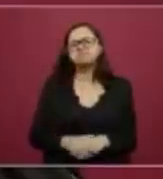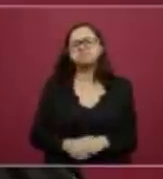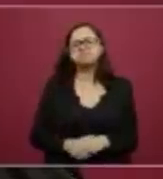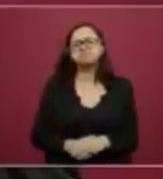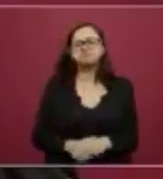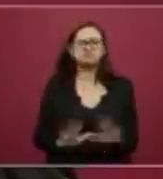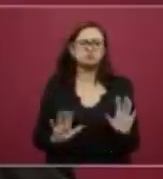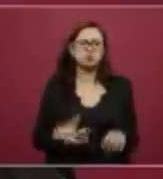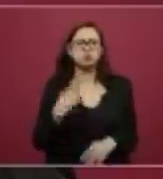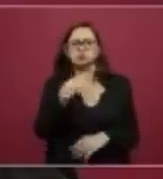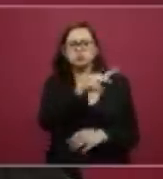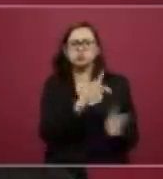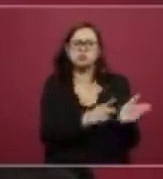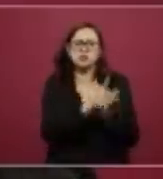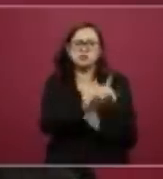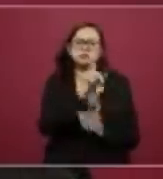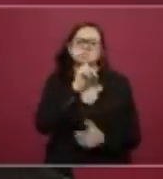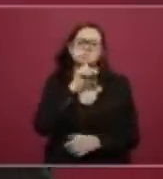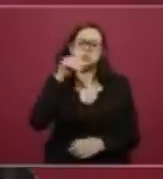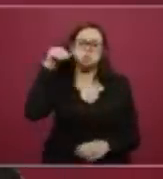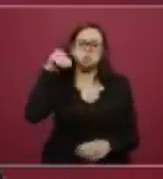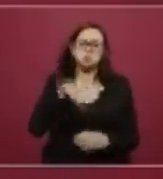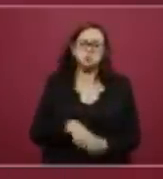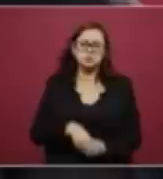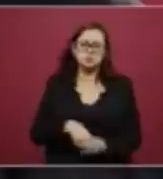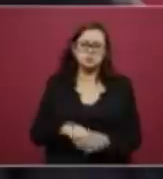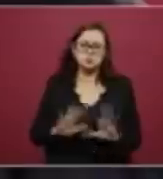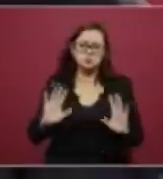es su derecho a